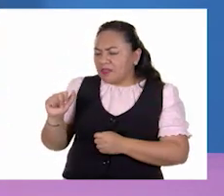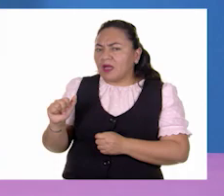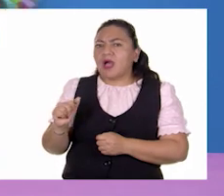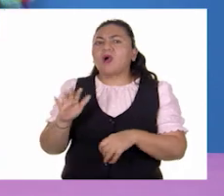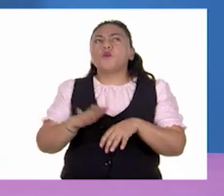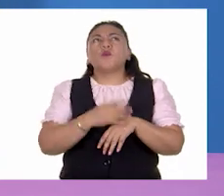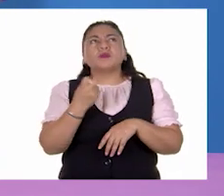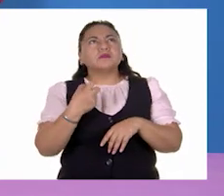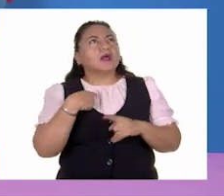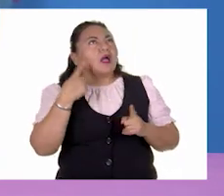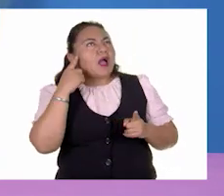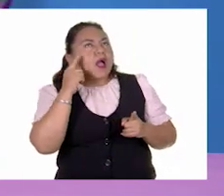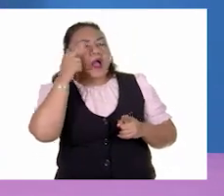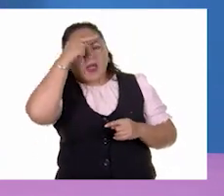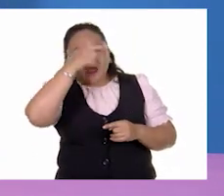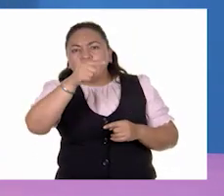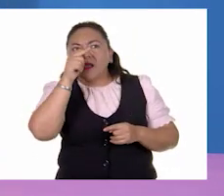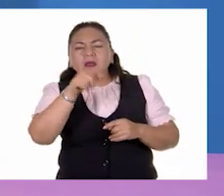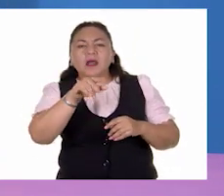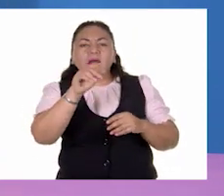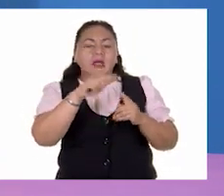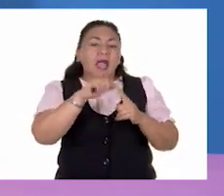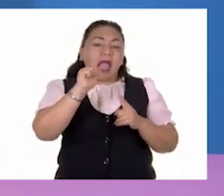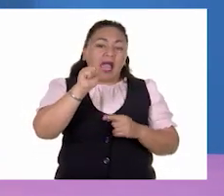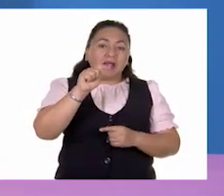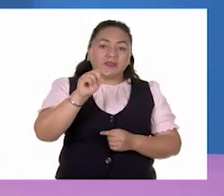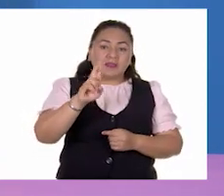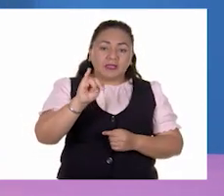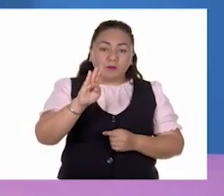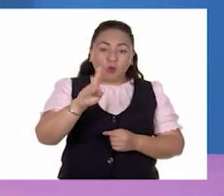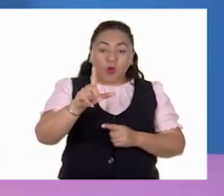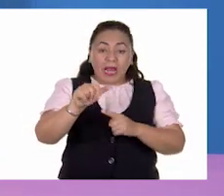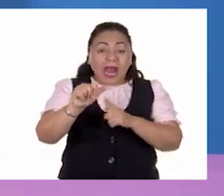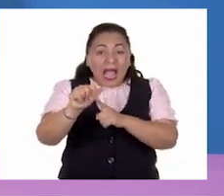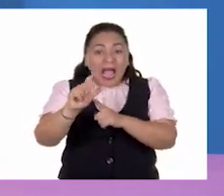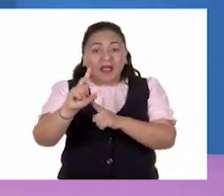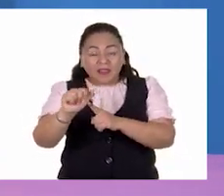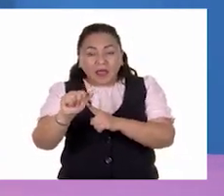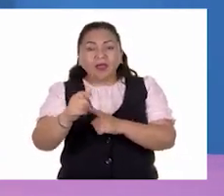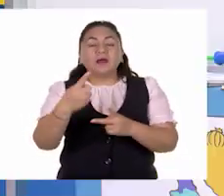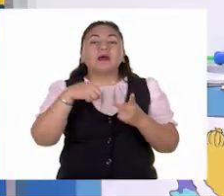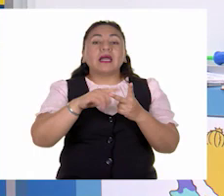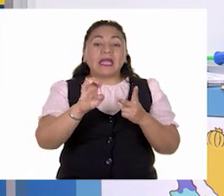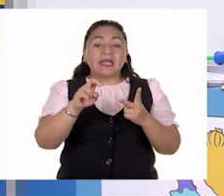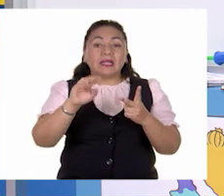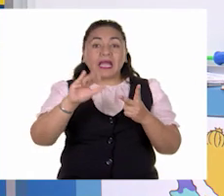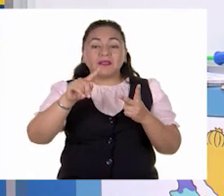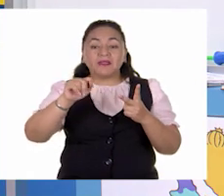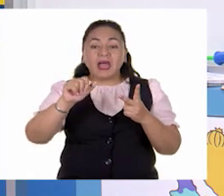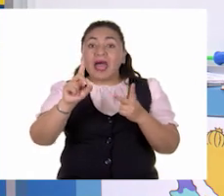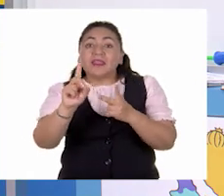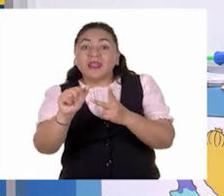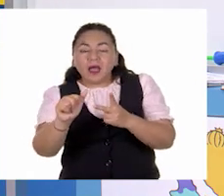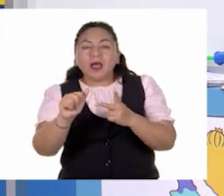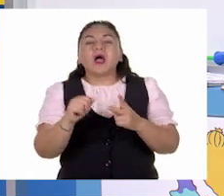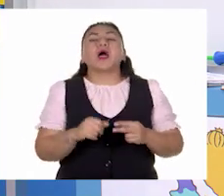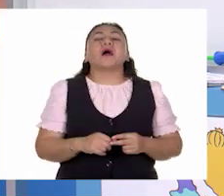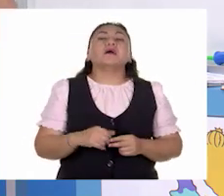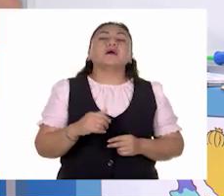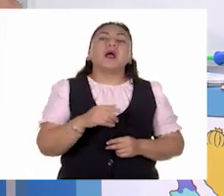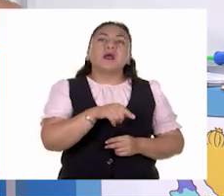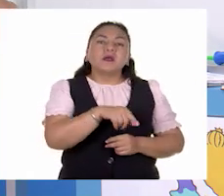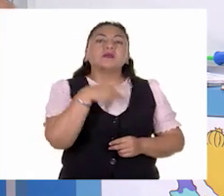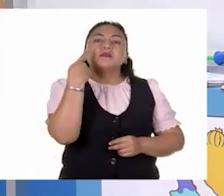atribulada y encantada y cuajada son adjetivos. Esa es una muy buena observación,